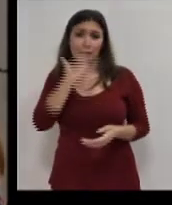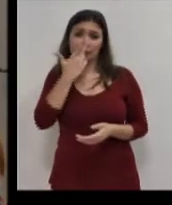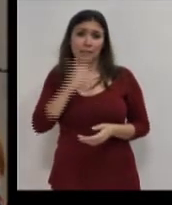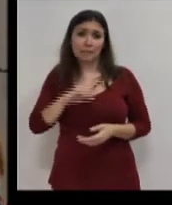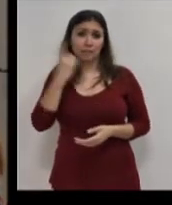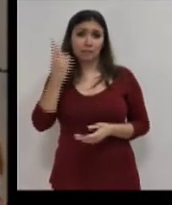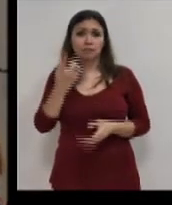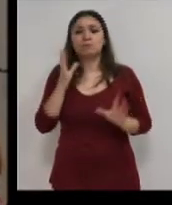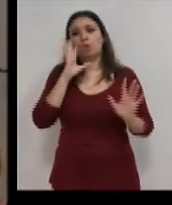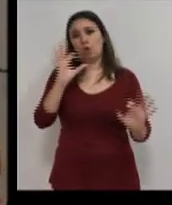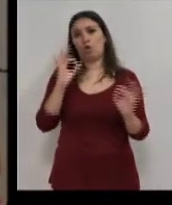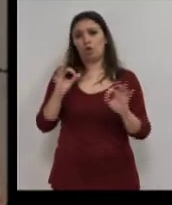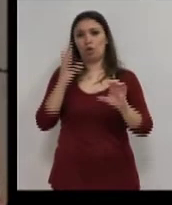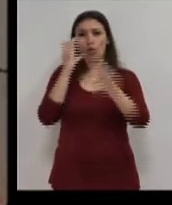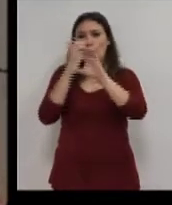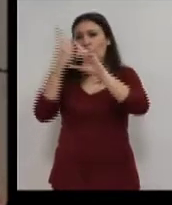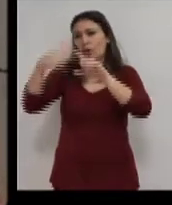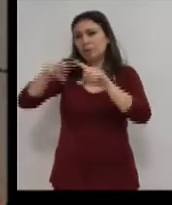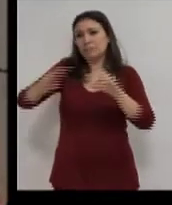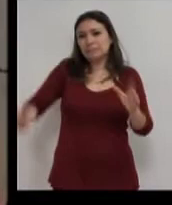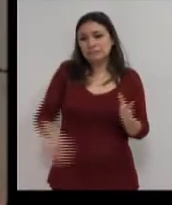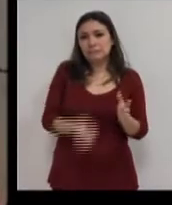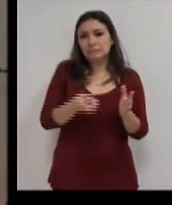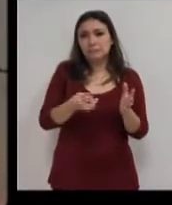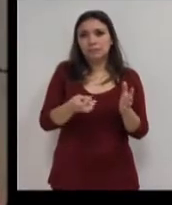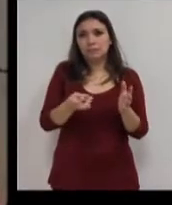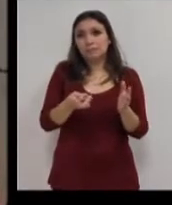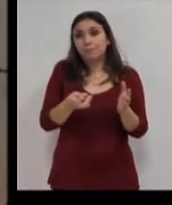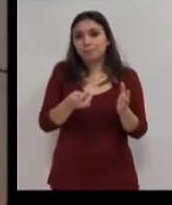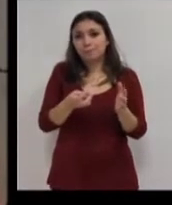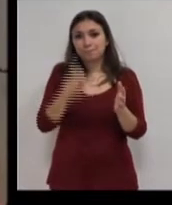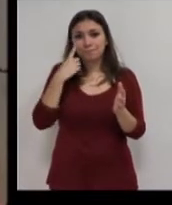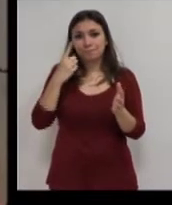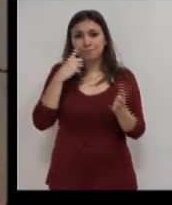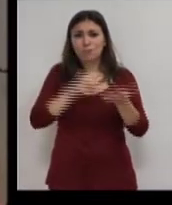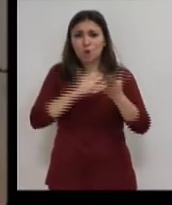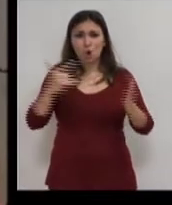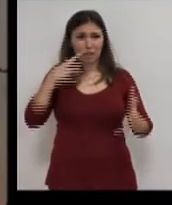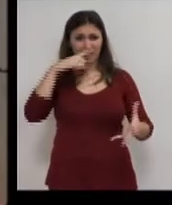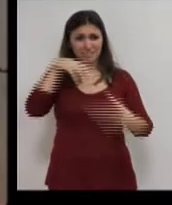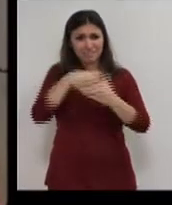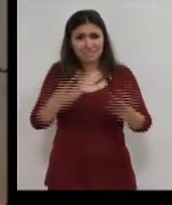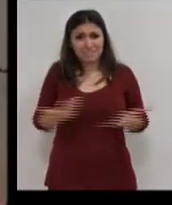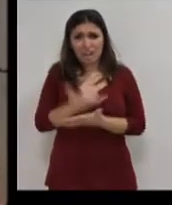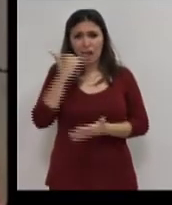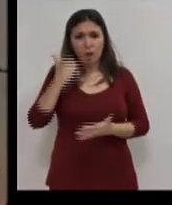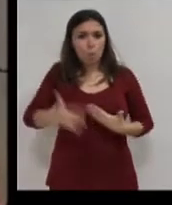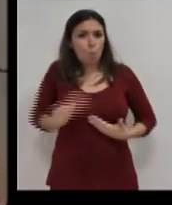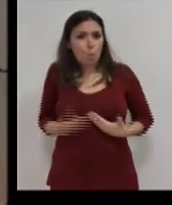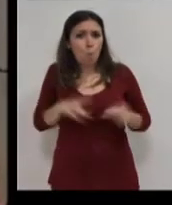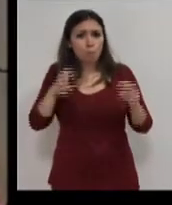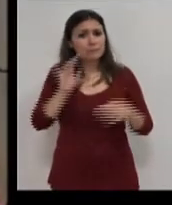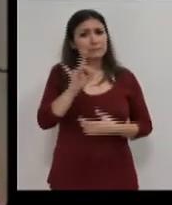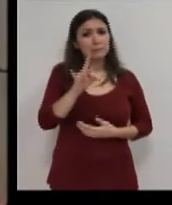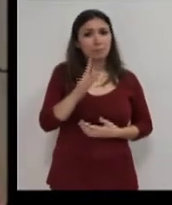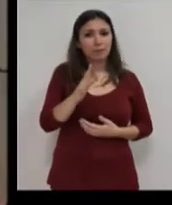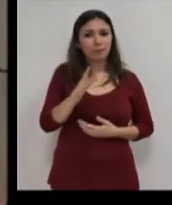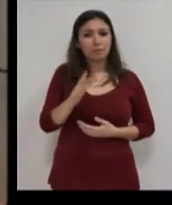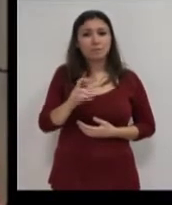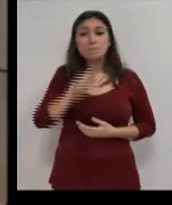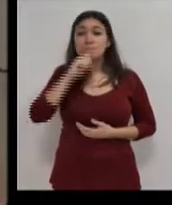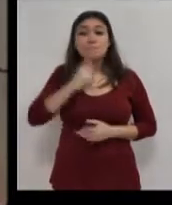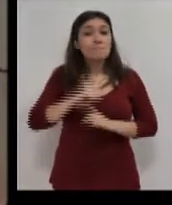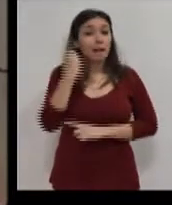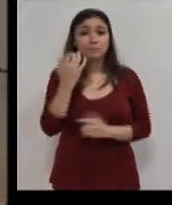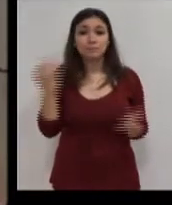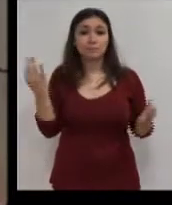Y yo efectivamente digo, muy interesante, evidentemente el material móvil está plagado de nuevas tecnologías